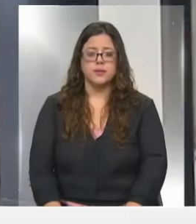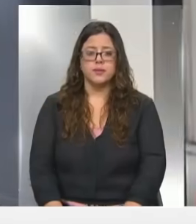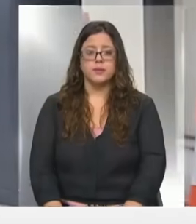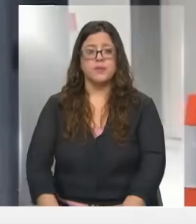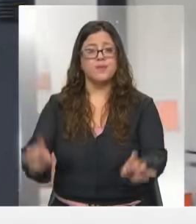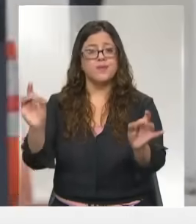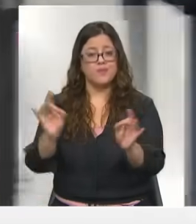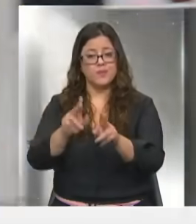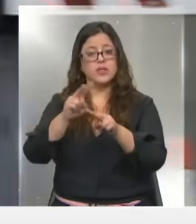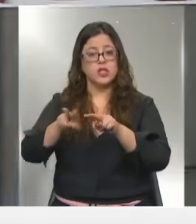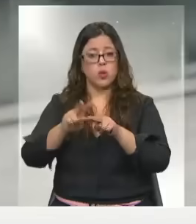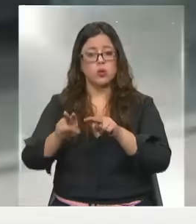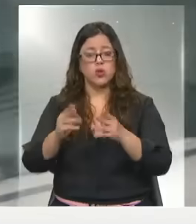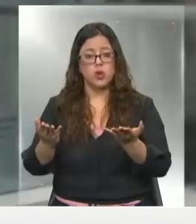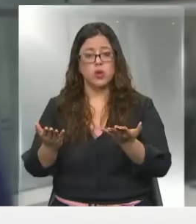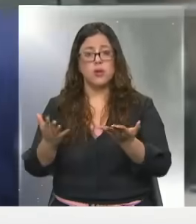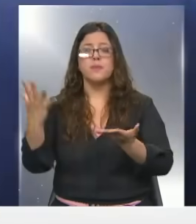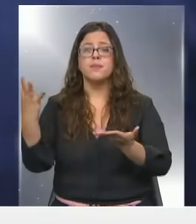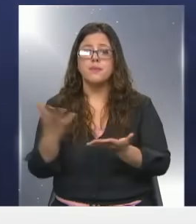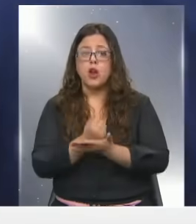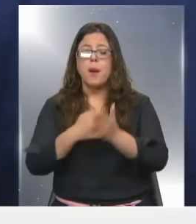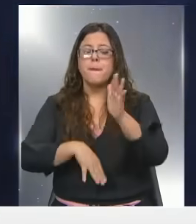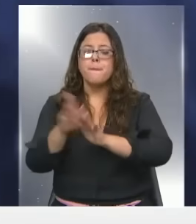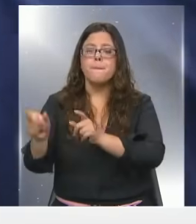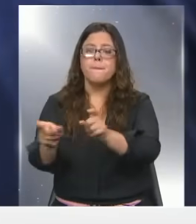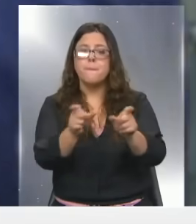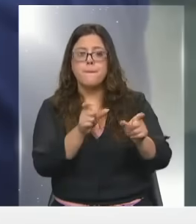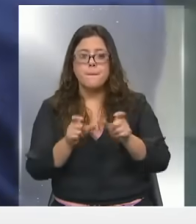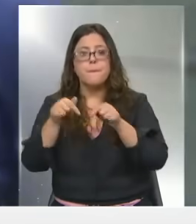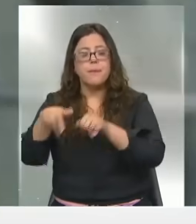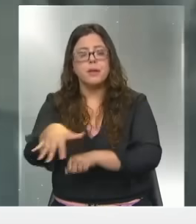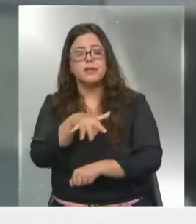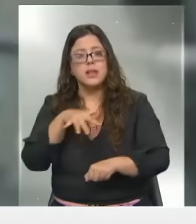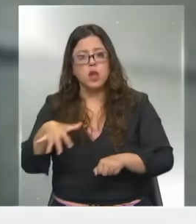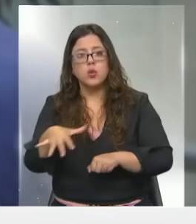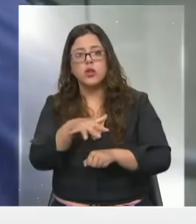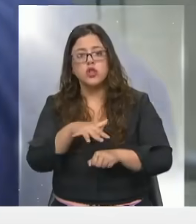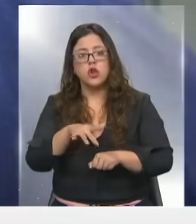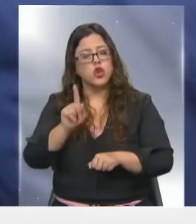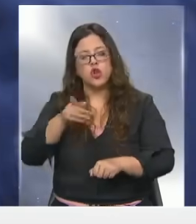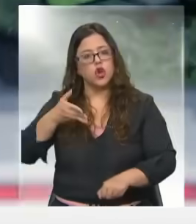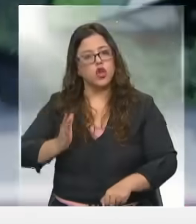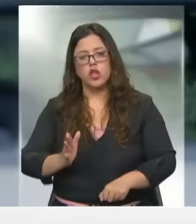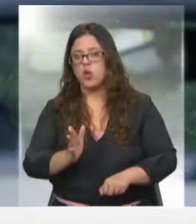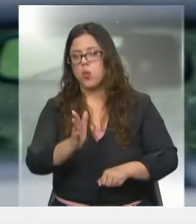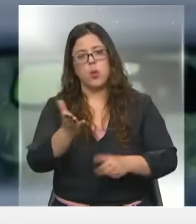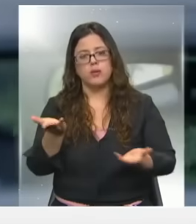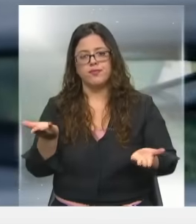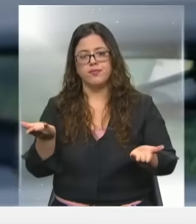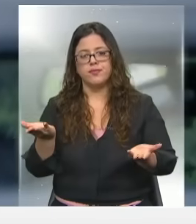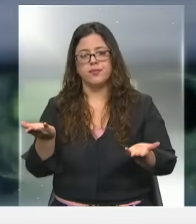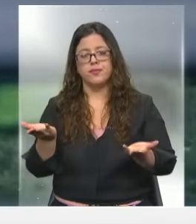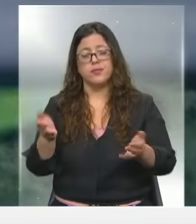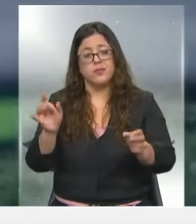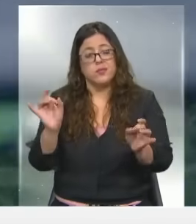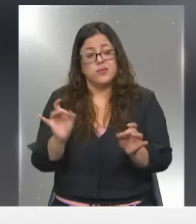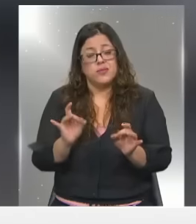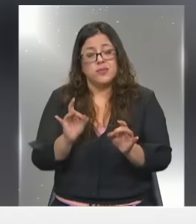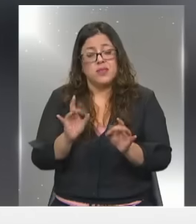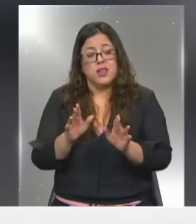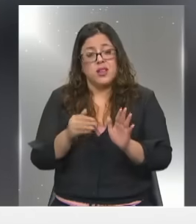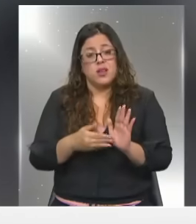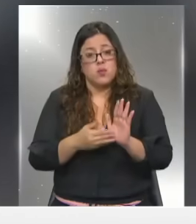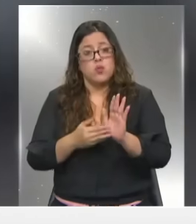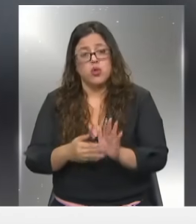Quizá es la solución para lograr un mayor control y que estas situaciones no se mantengan en el tiempo. Porque si algo evidenció